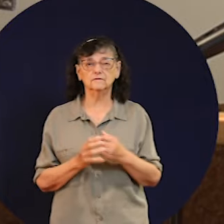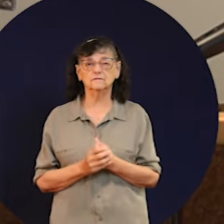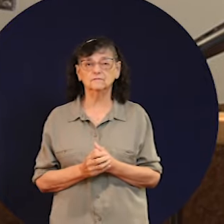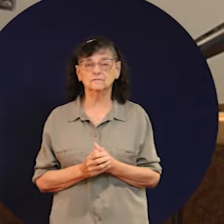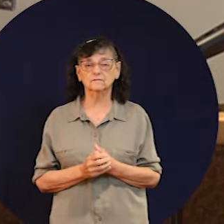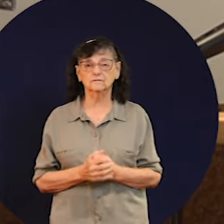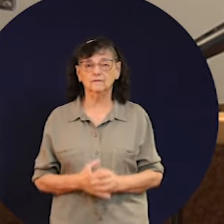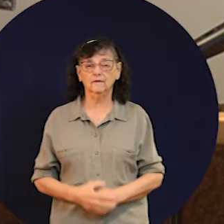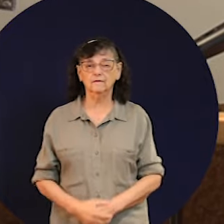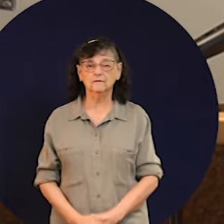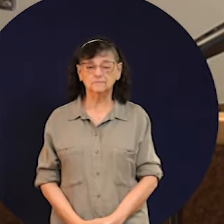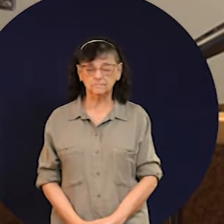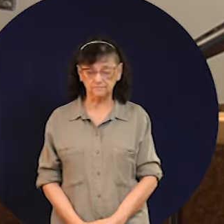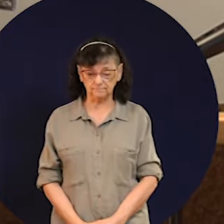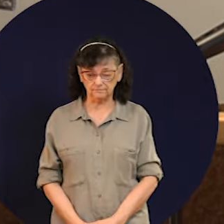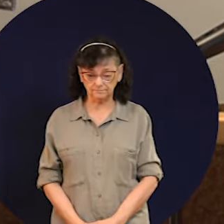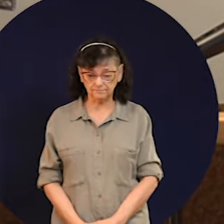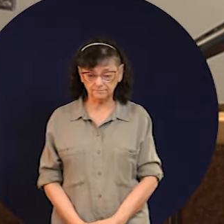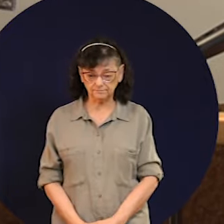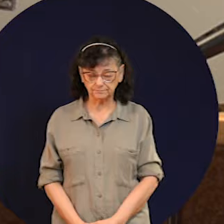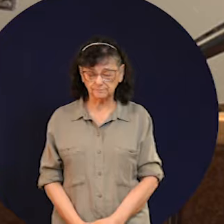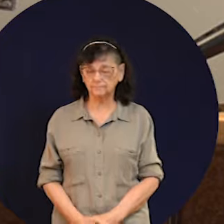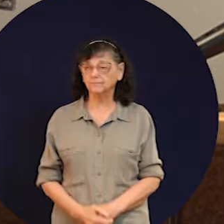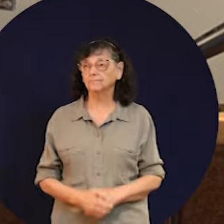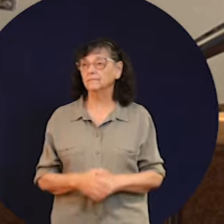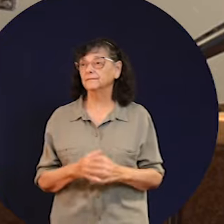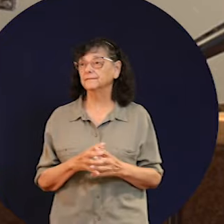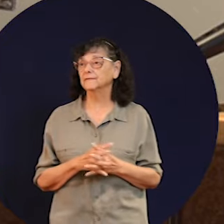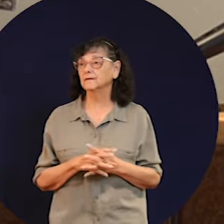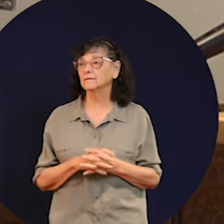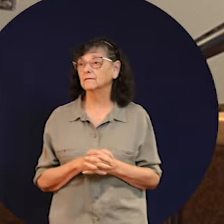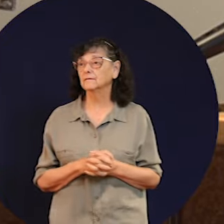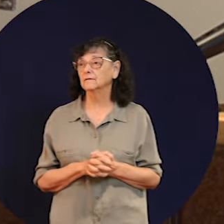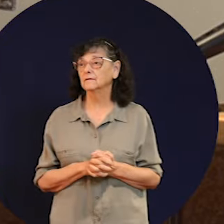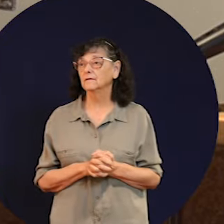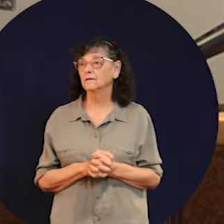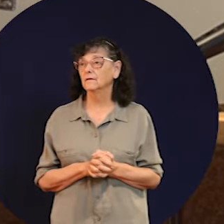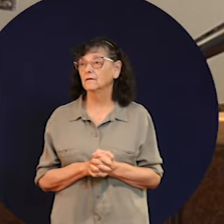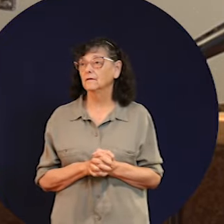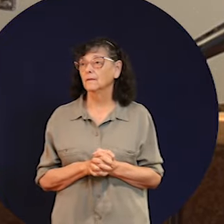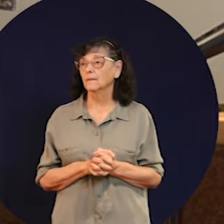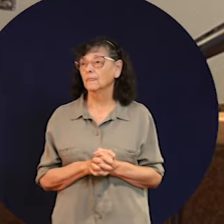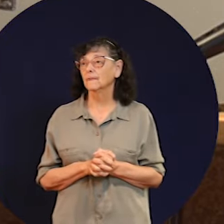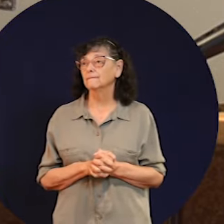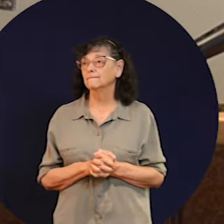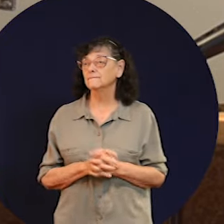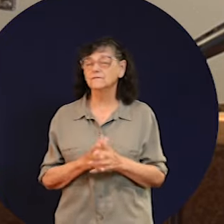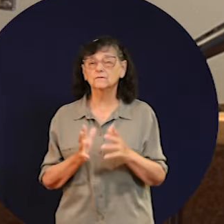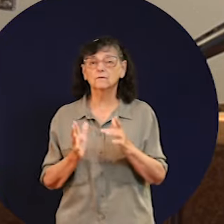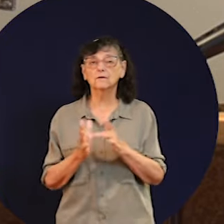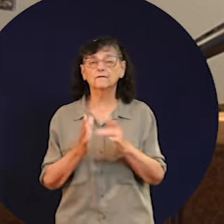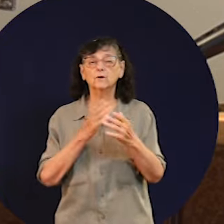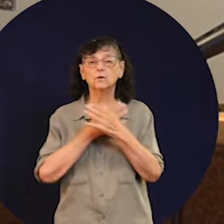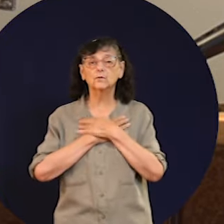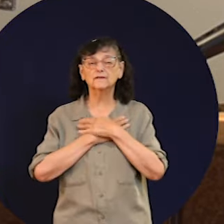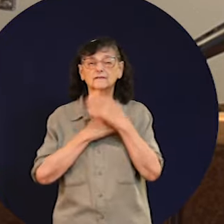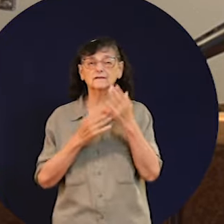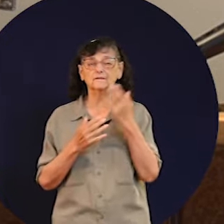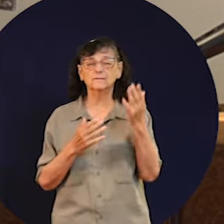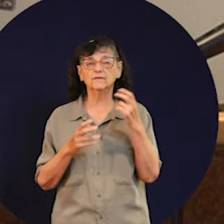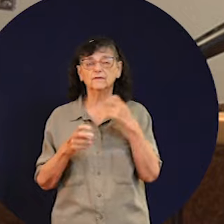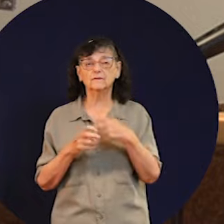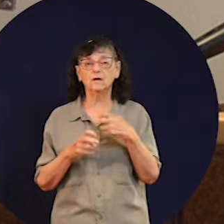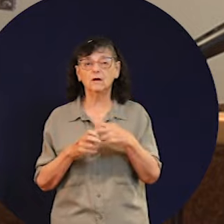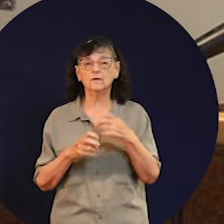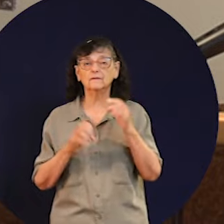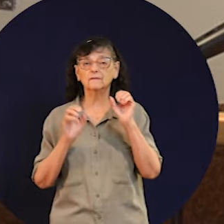Gloria a ti, Señor Jesús. El descanso es algo